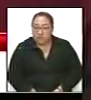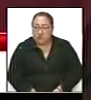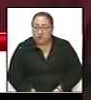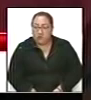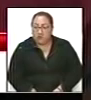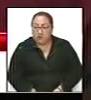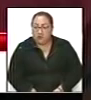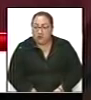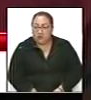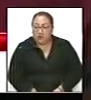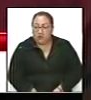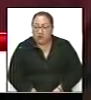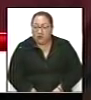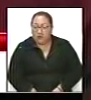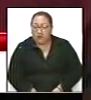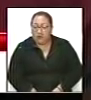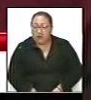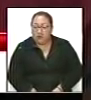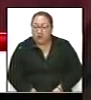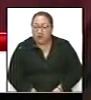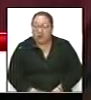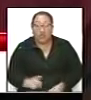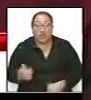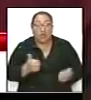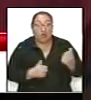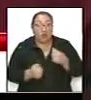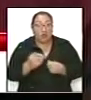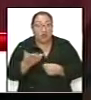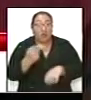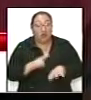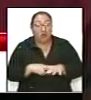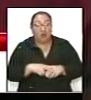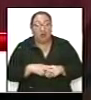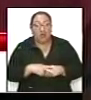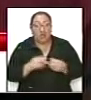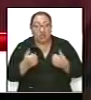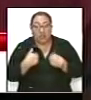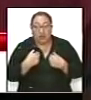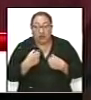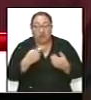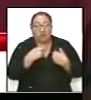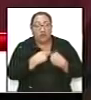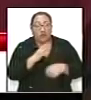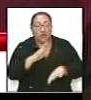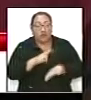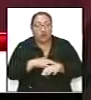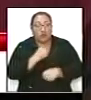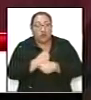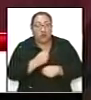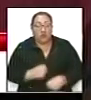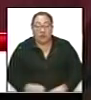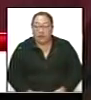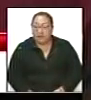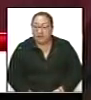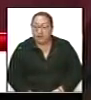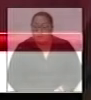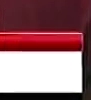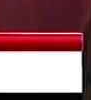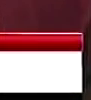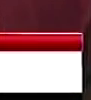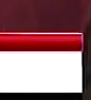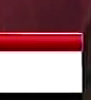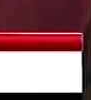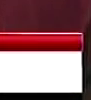pedir, es administrar. ¿Es tener la competencia funcional sobre el bien?